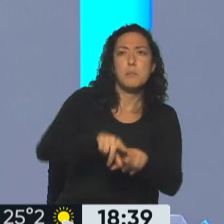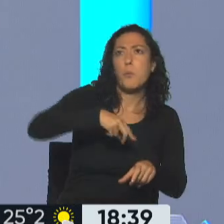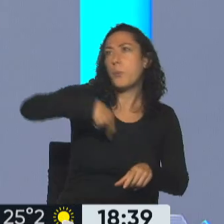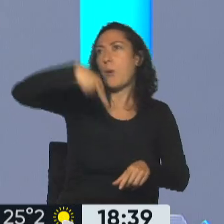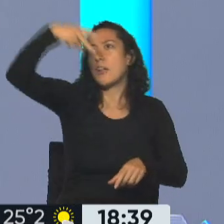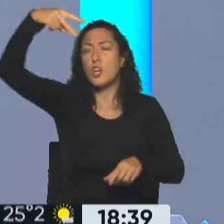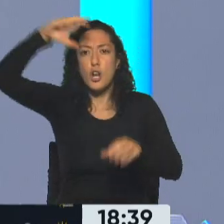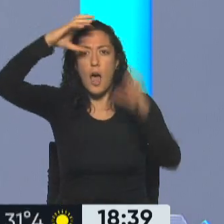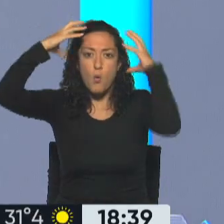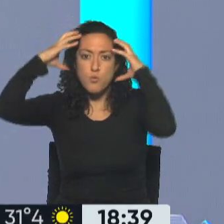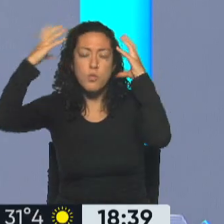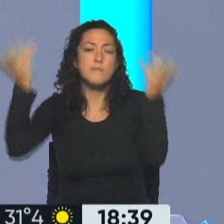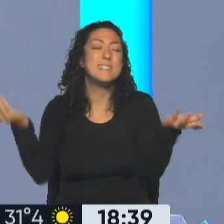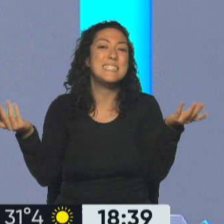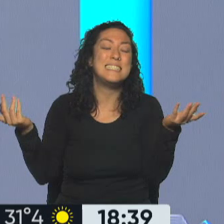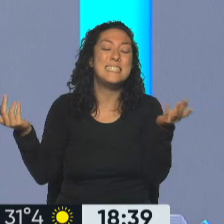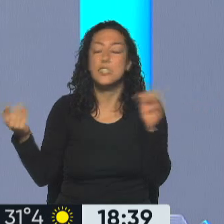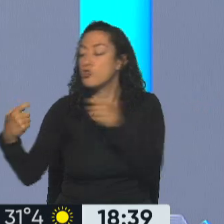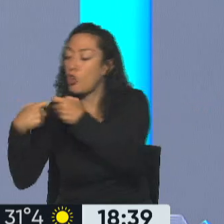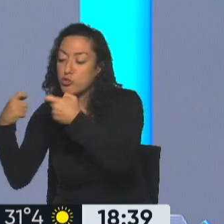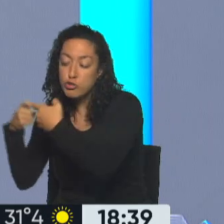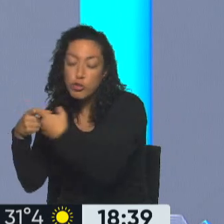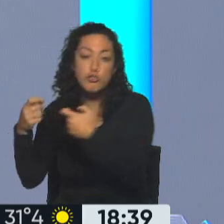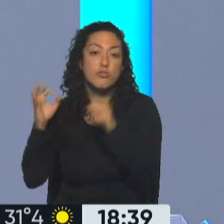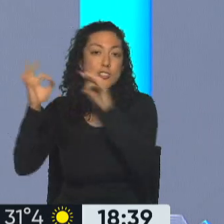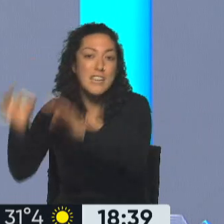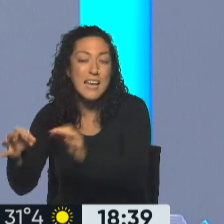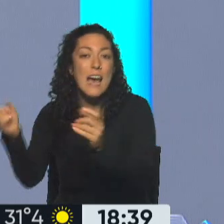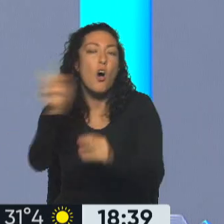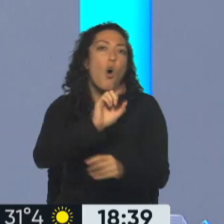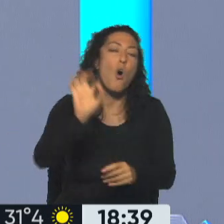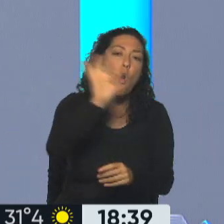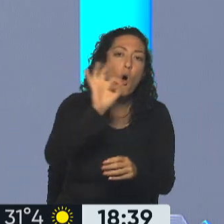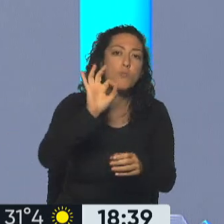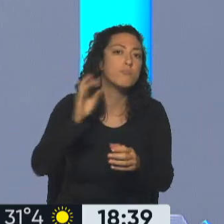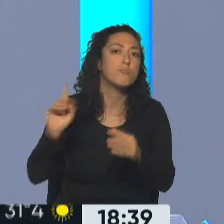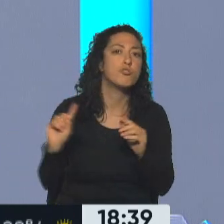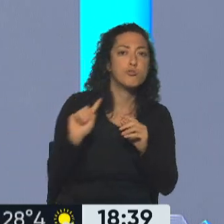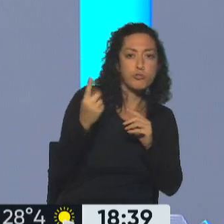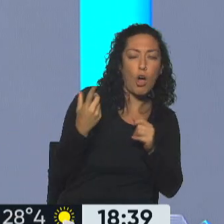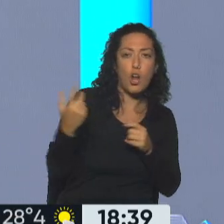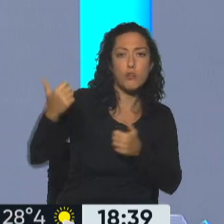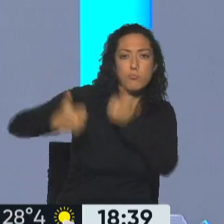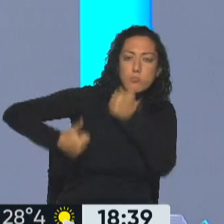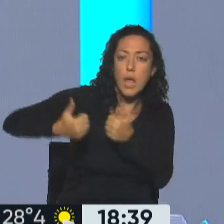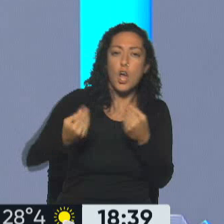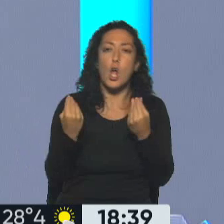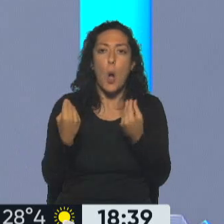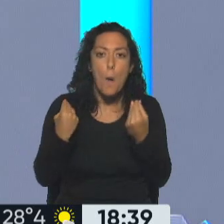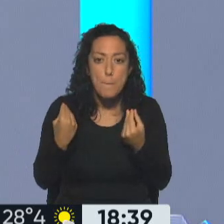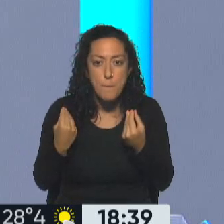es si alcanzará con fórmulas cruzadas se alcanzarán con disputarán por afuera yo creo que esta es la gran incógnita